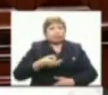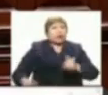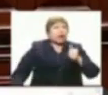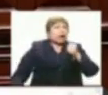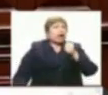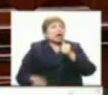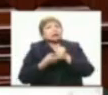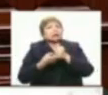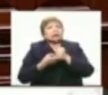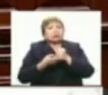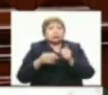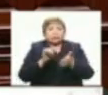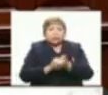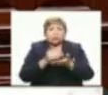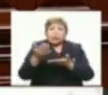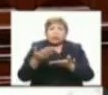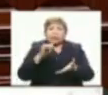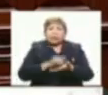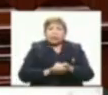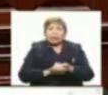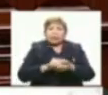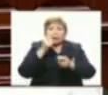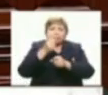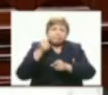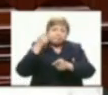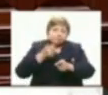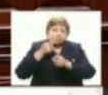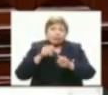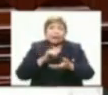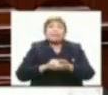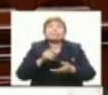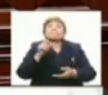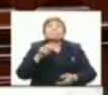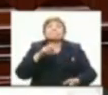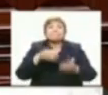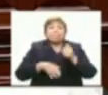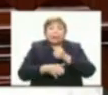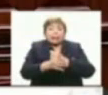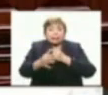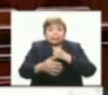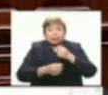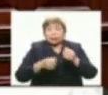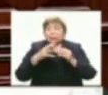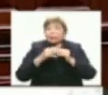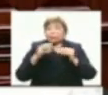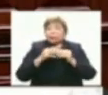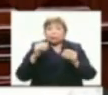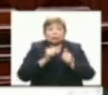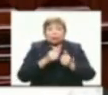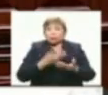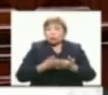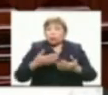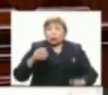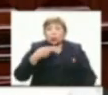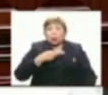la sostenibilidad en la explotación de recursos pesqueros y la cadena productiva para el consumo humano